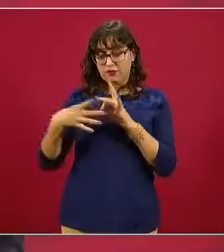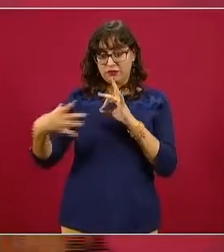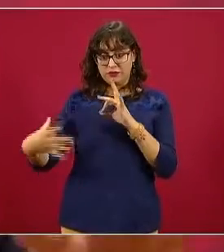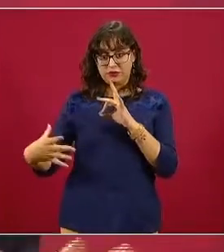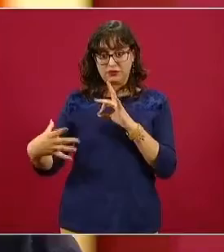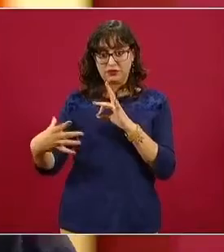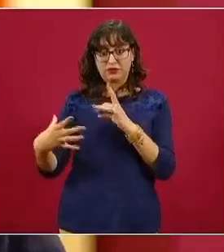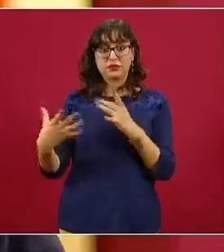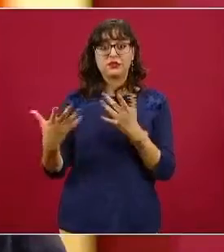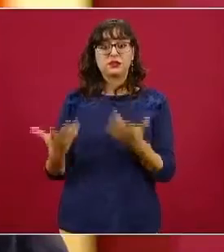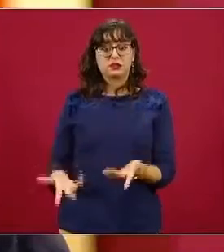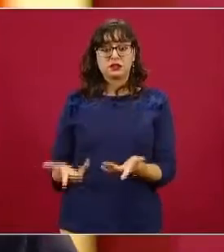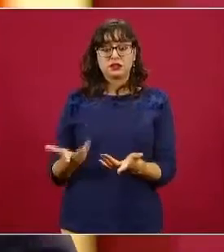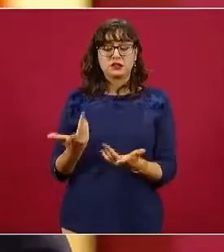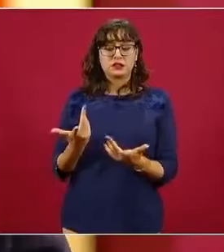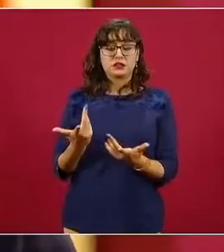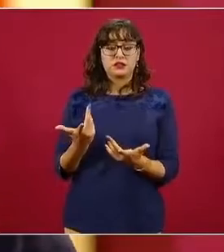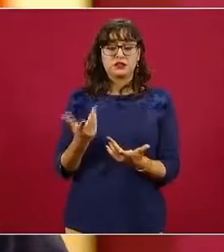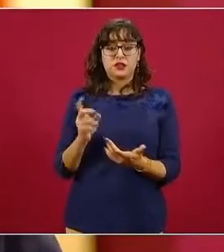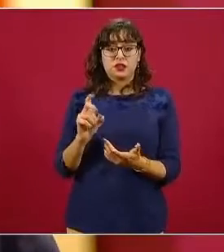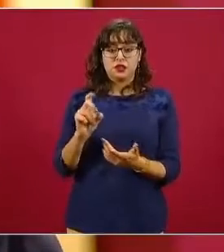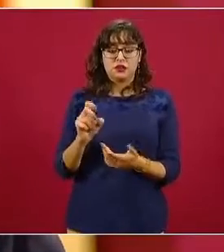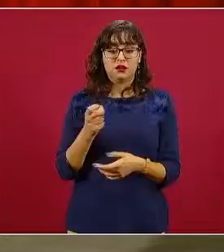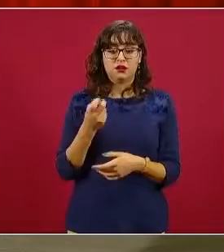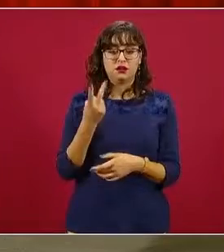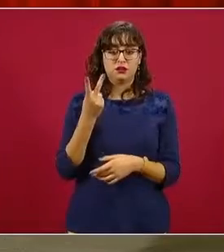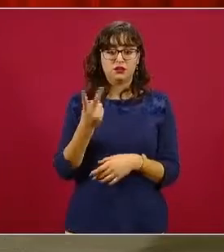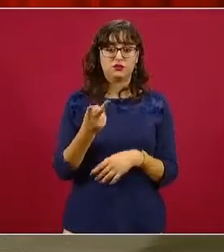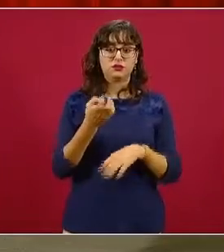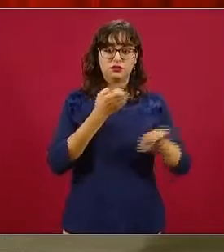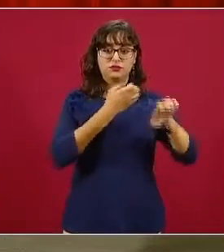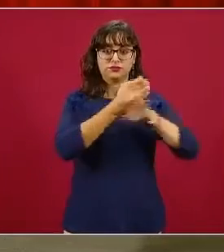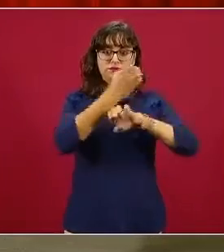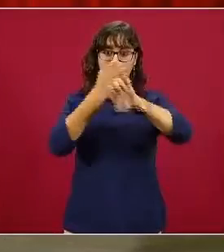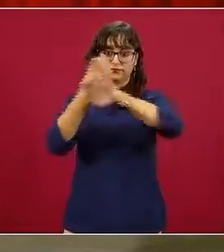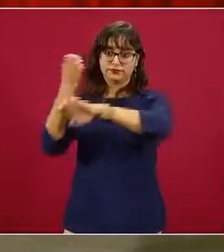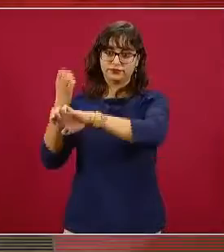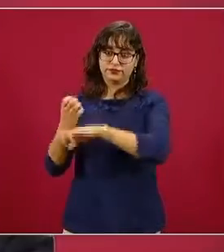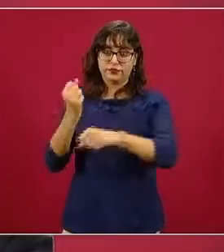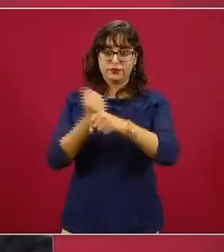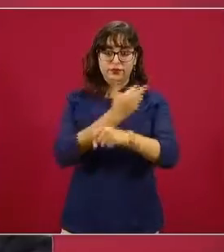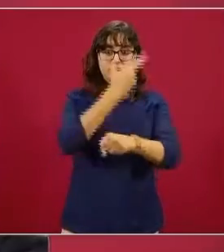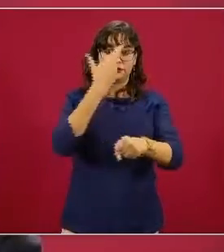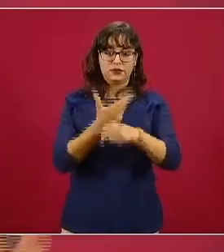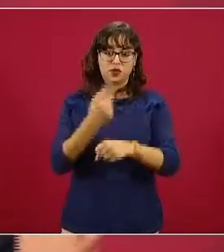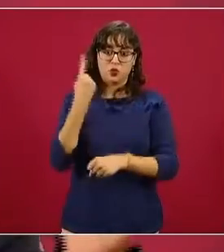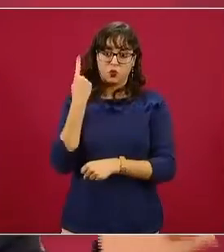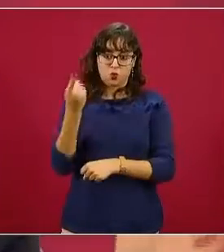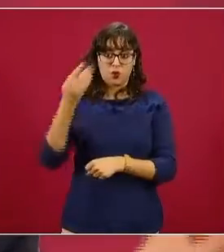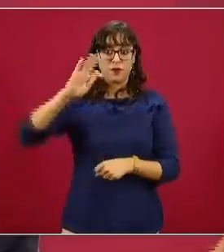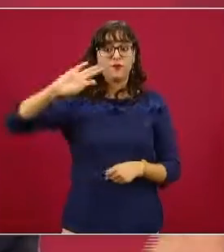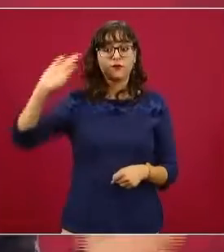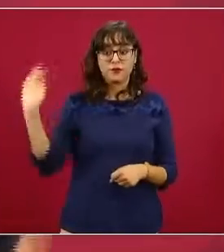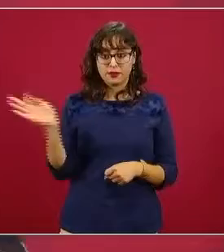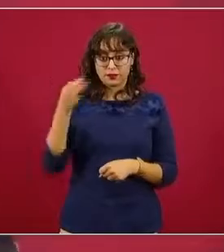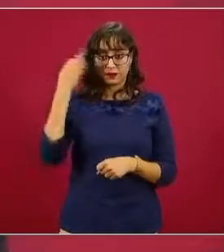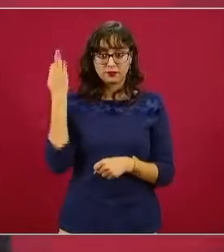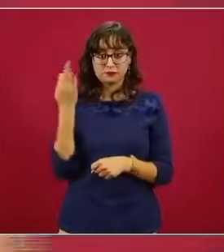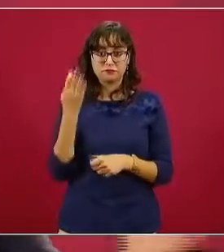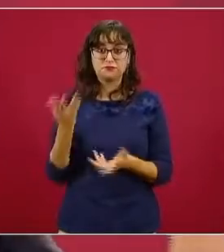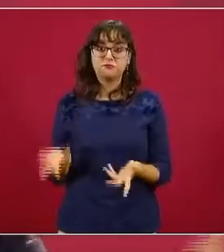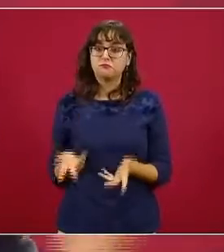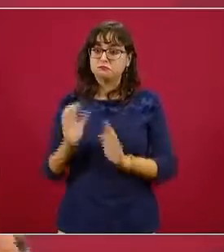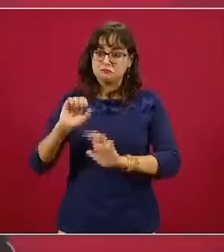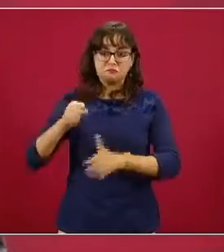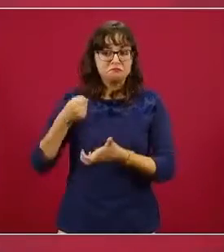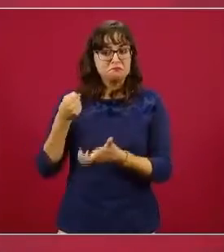1997, descentralizada en 32 secretarías estatales, más la Secretaría Federal, ha habido una